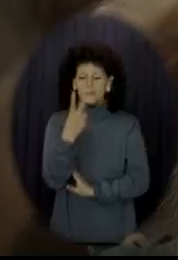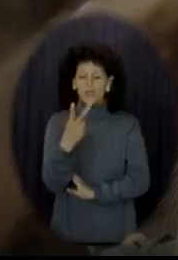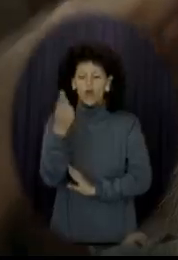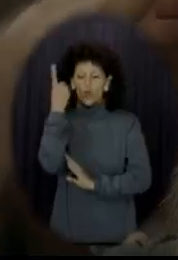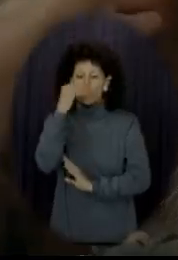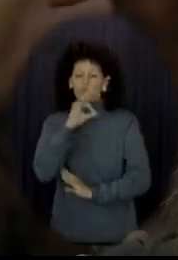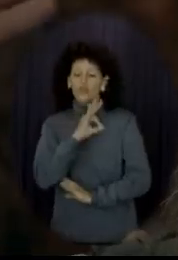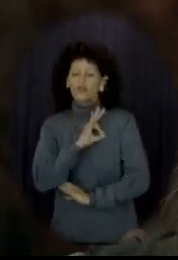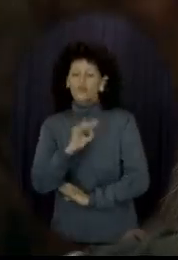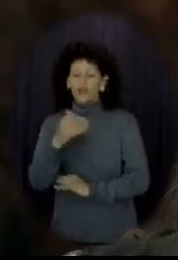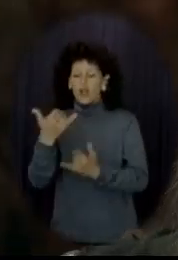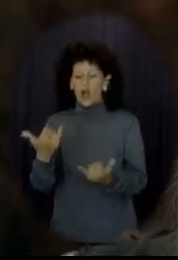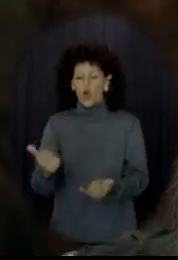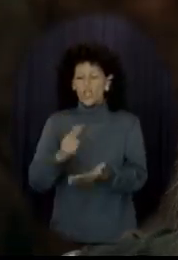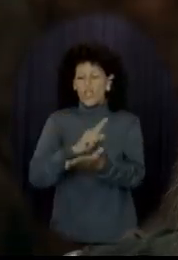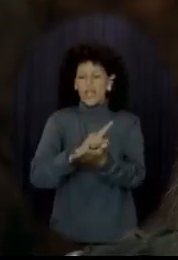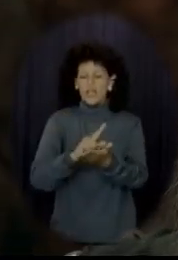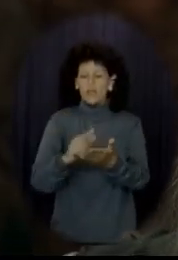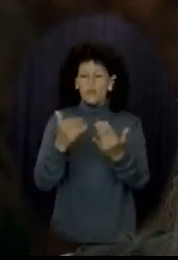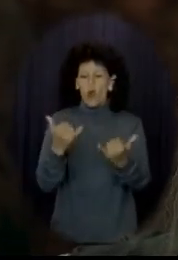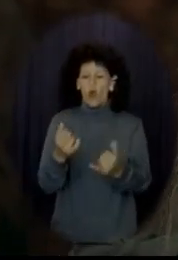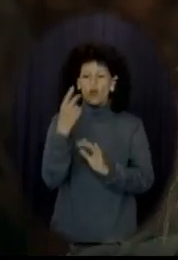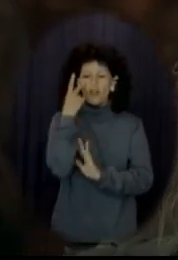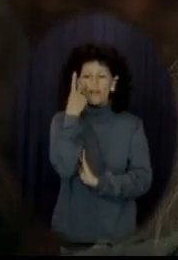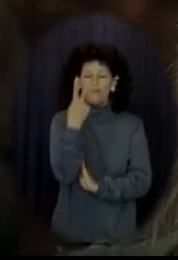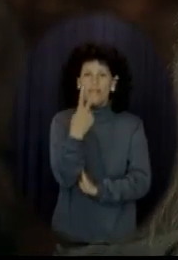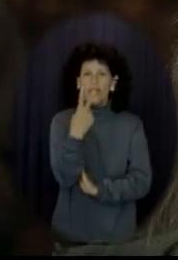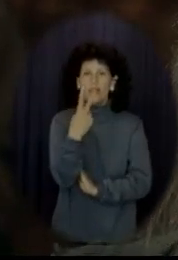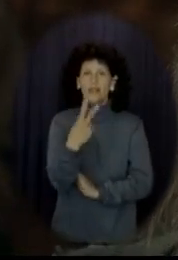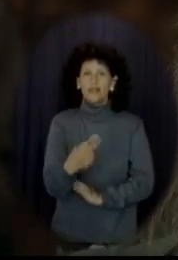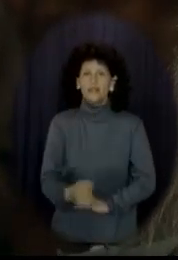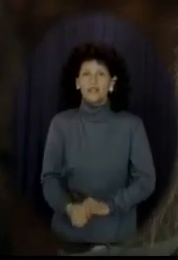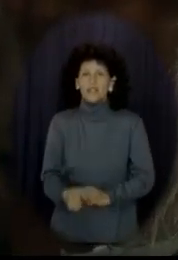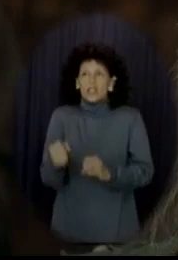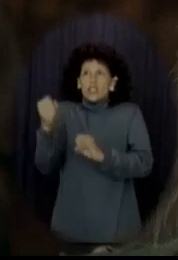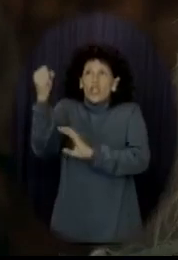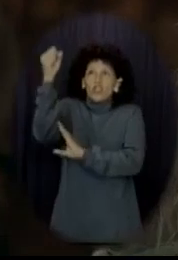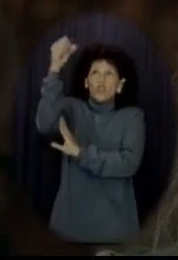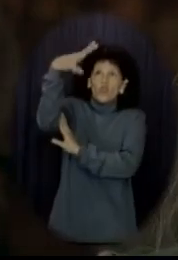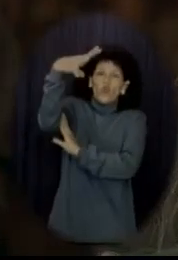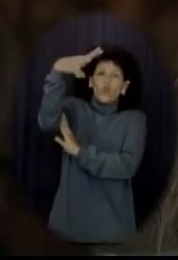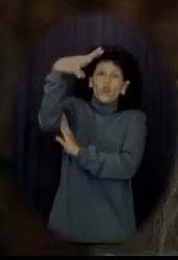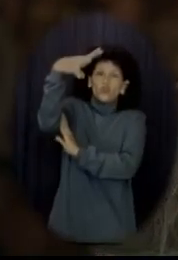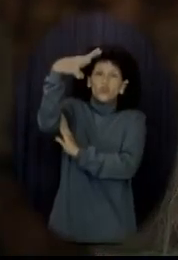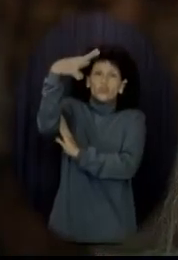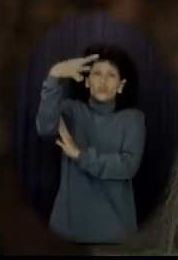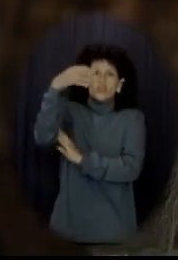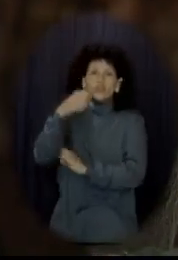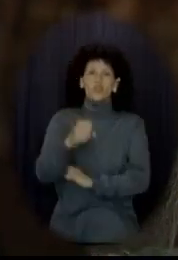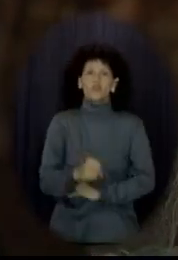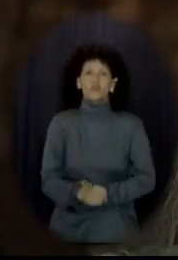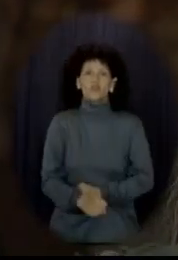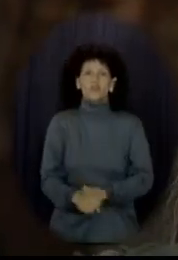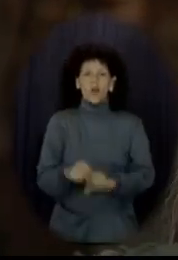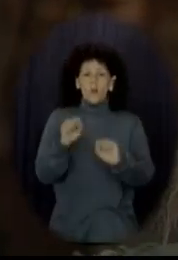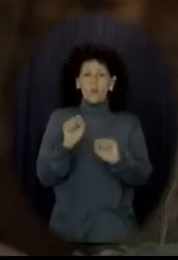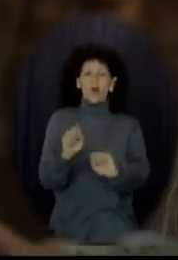Recóbrala. Por tu fe has sido sanado. Estoy sanado.